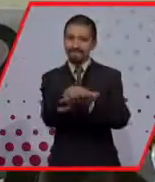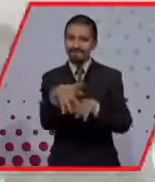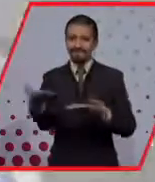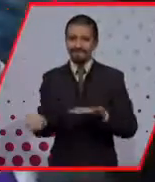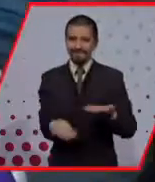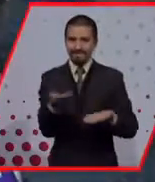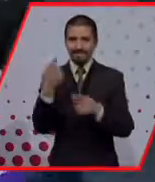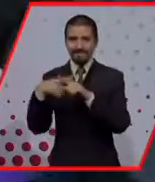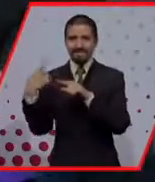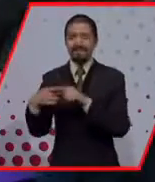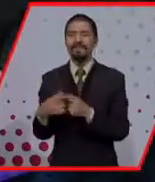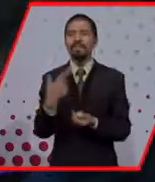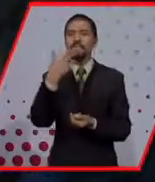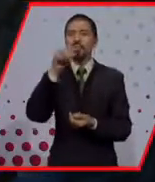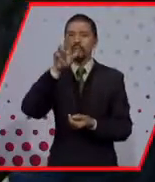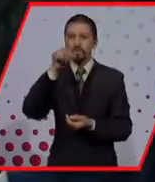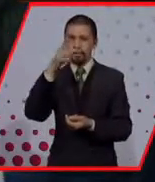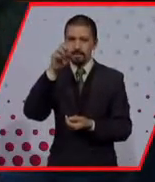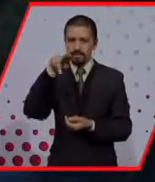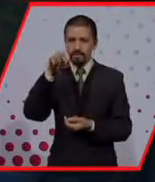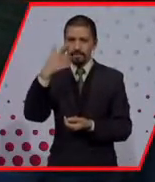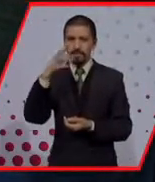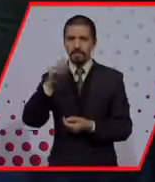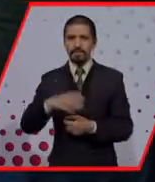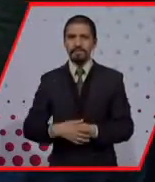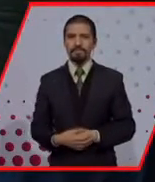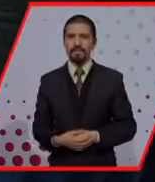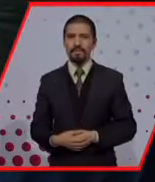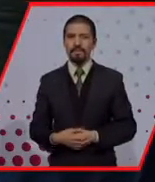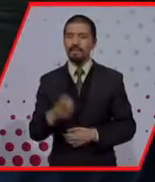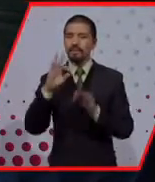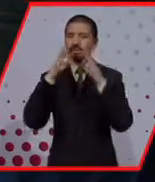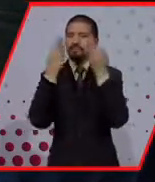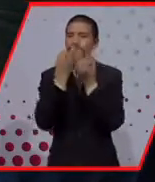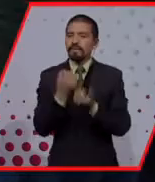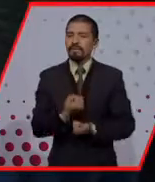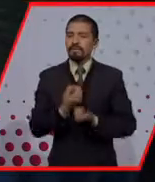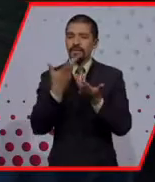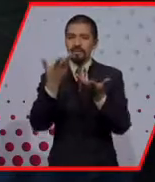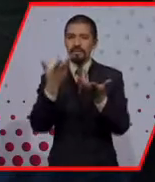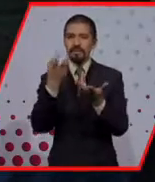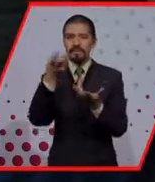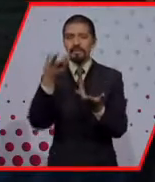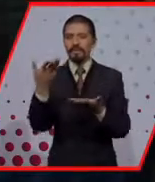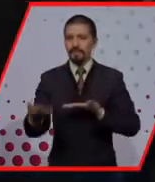el huapango es una forma de expresar